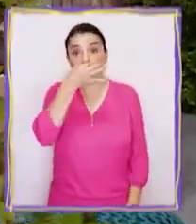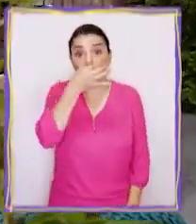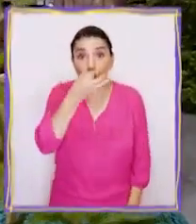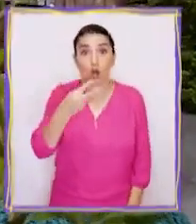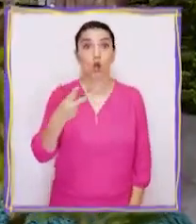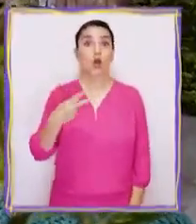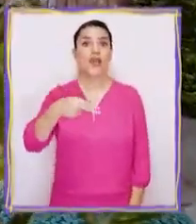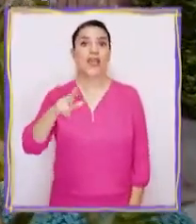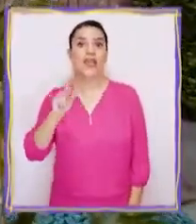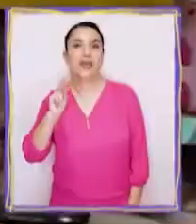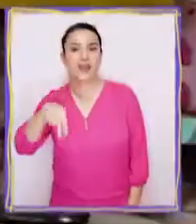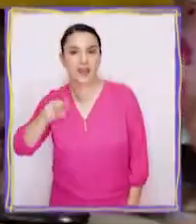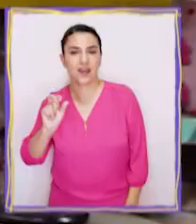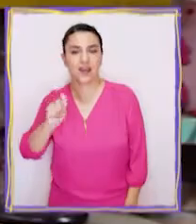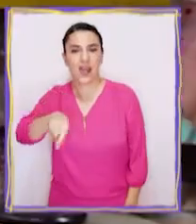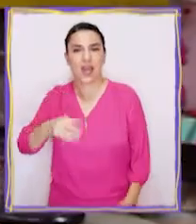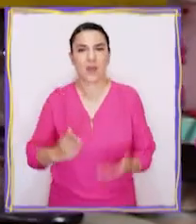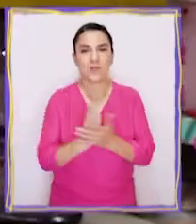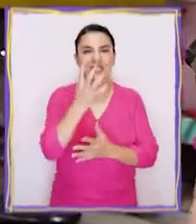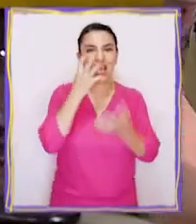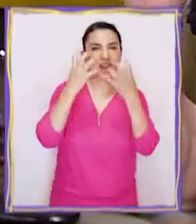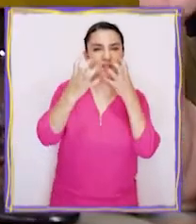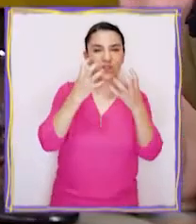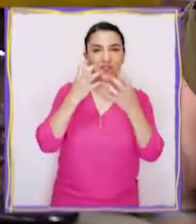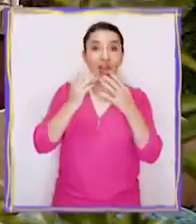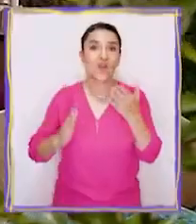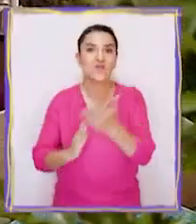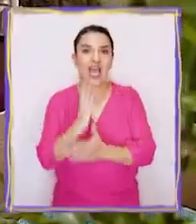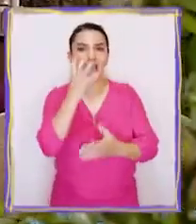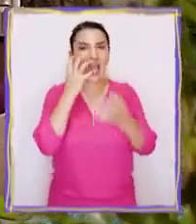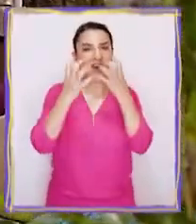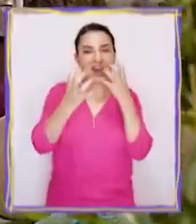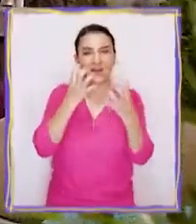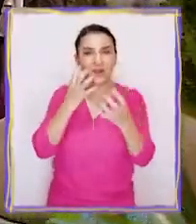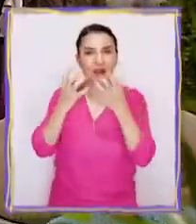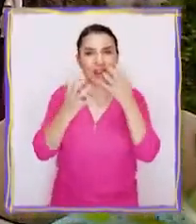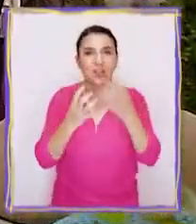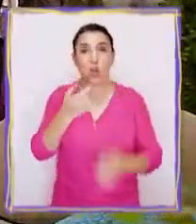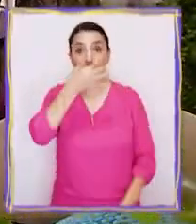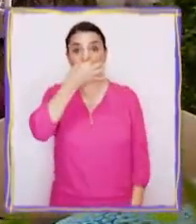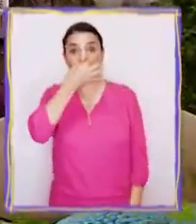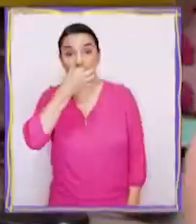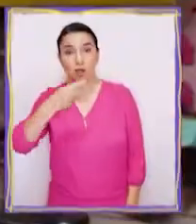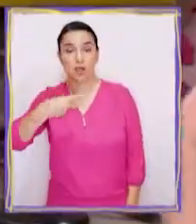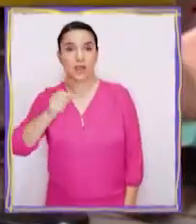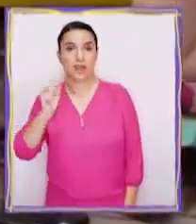El toro Hernán comienza a bramar. Comienza a